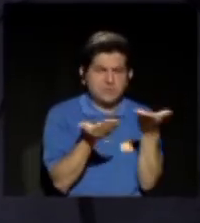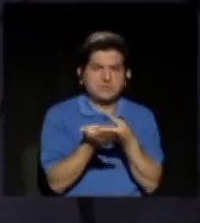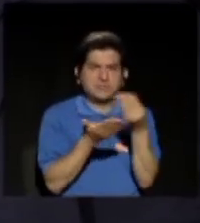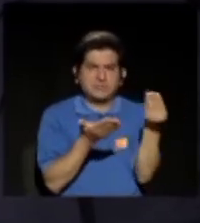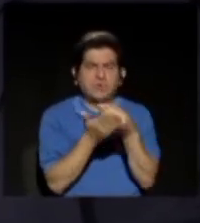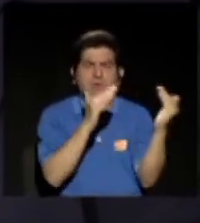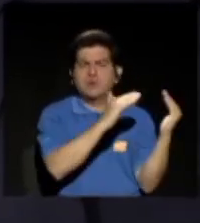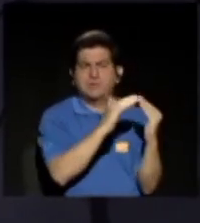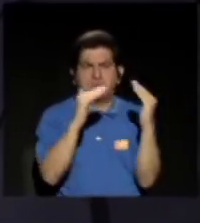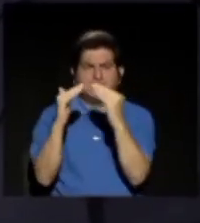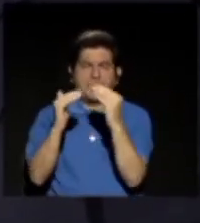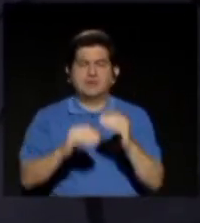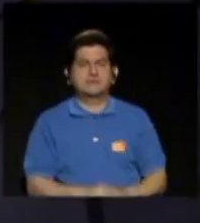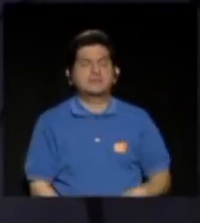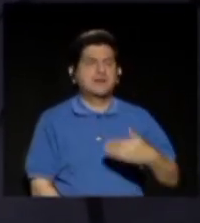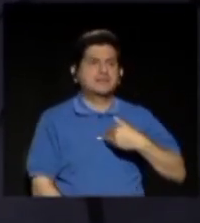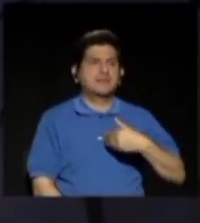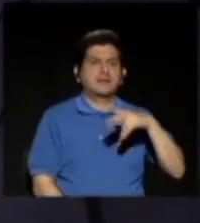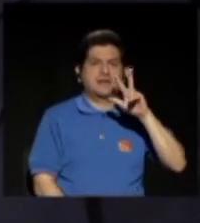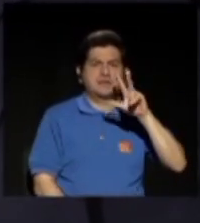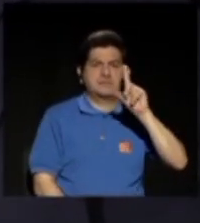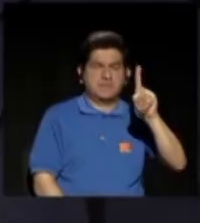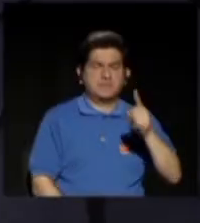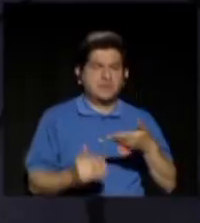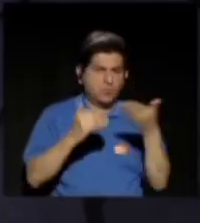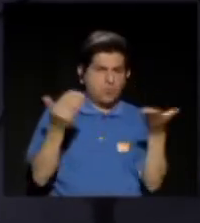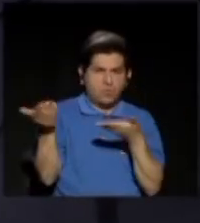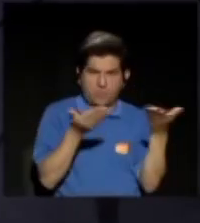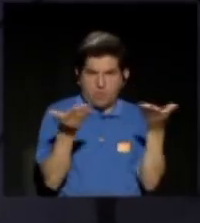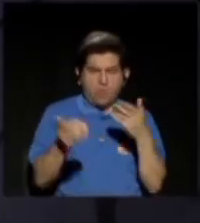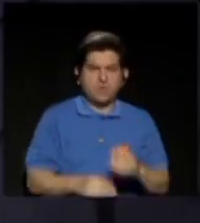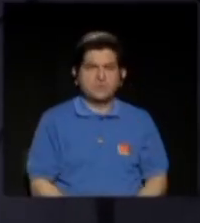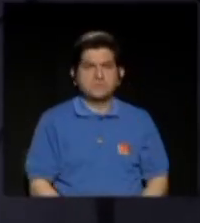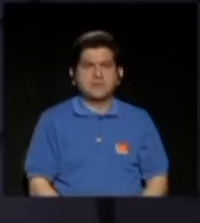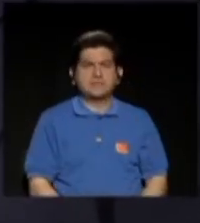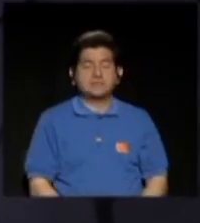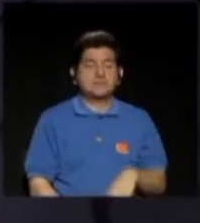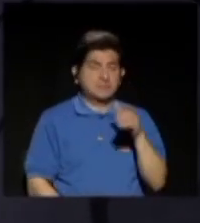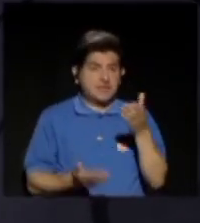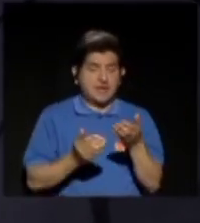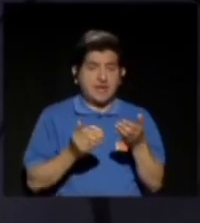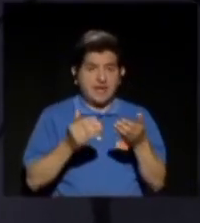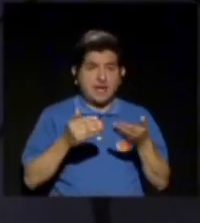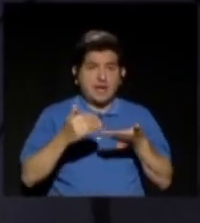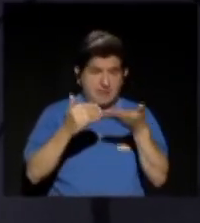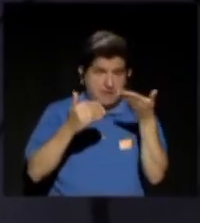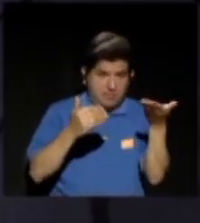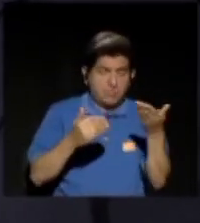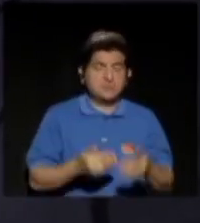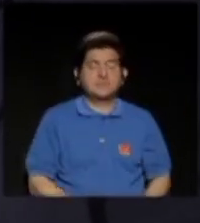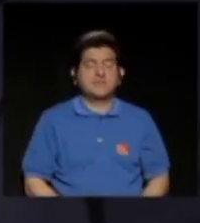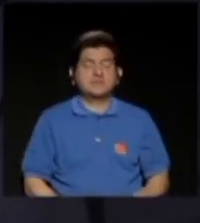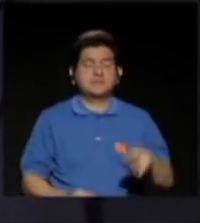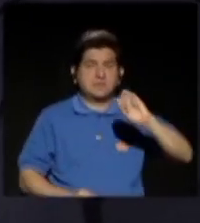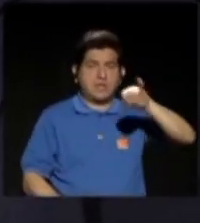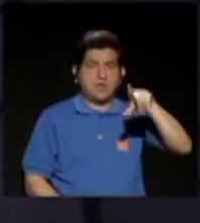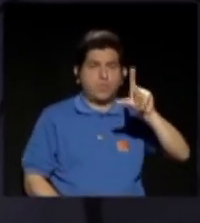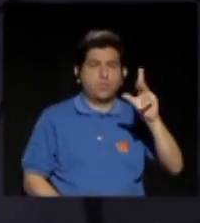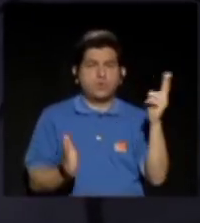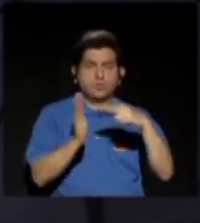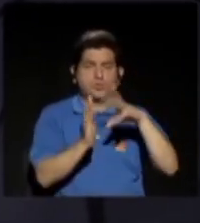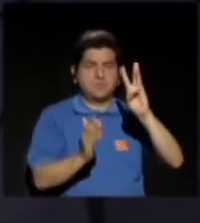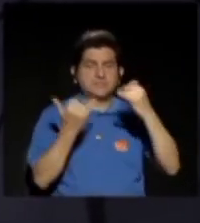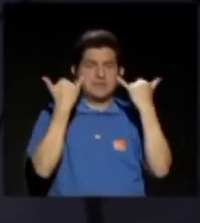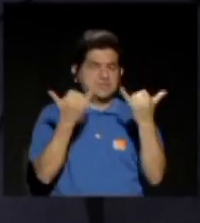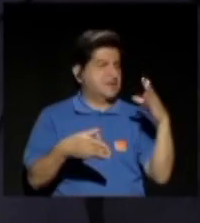los hogares. Tenemos 31 bienes y servicios que estaban en la canasta del índice base julio 2006 que ya no entran